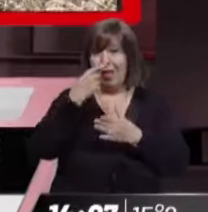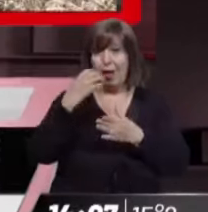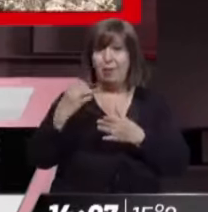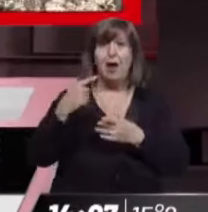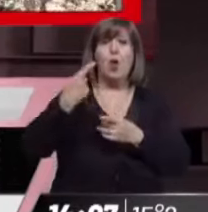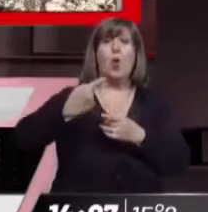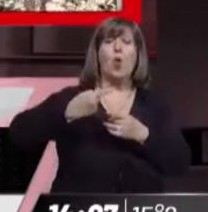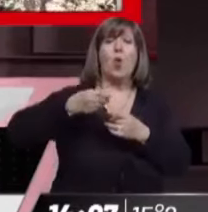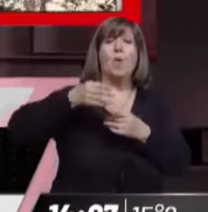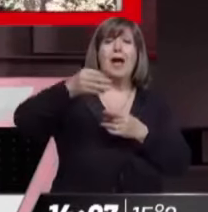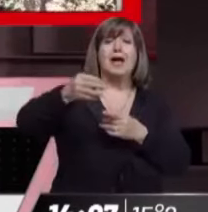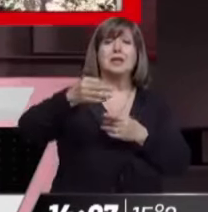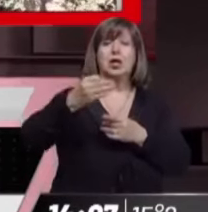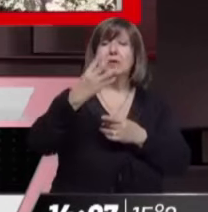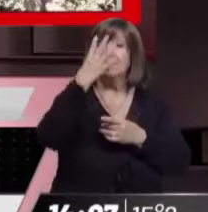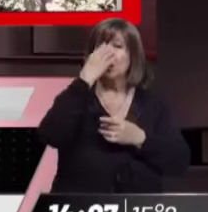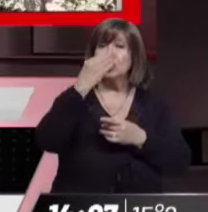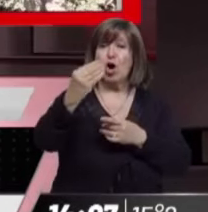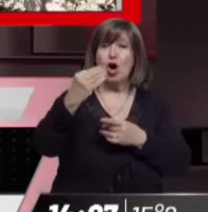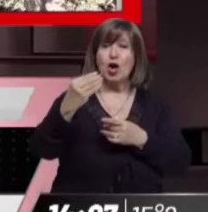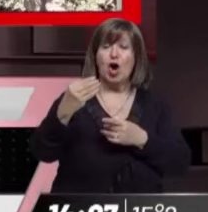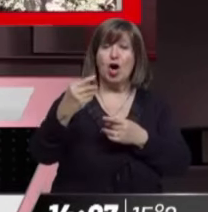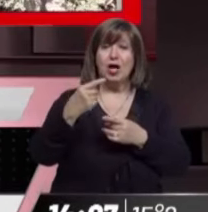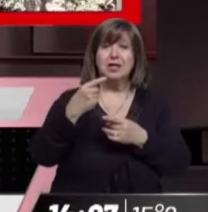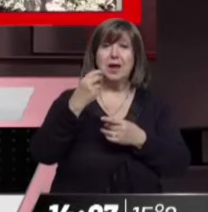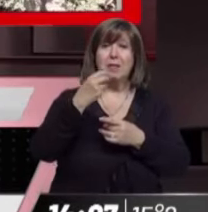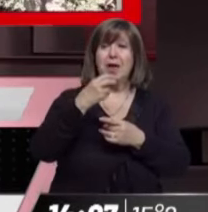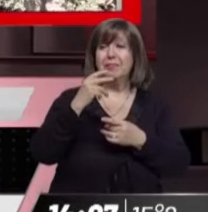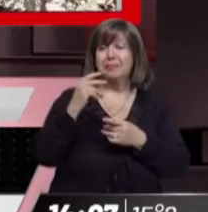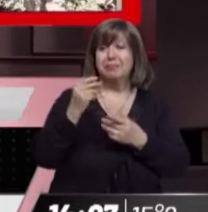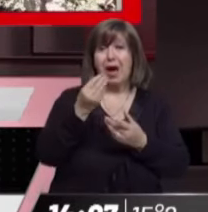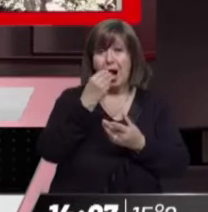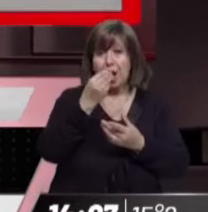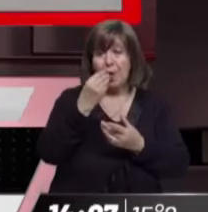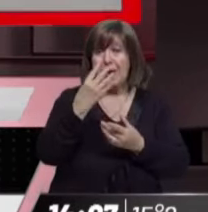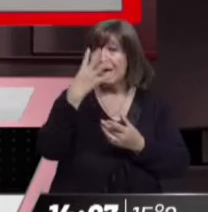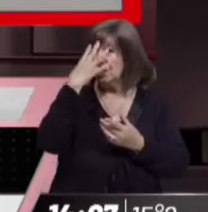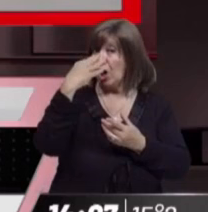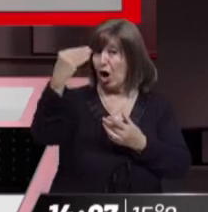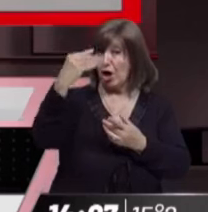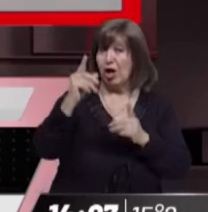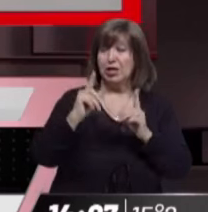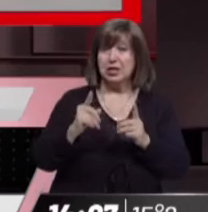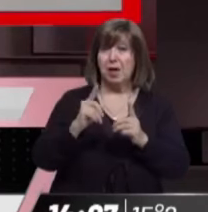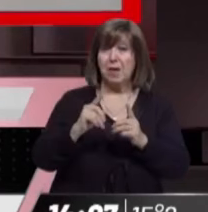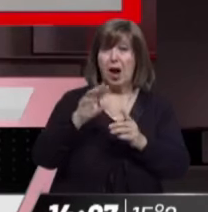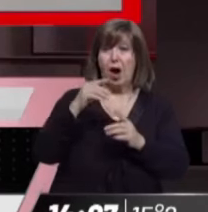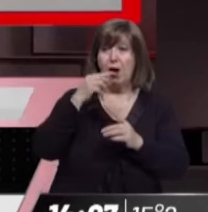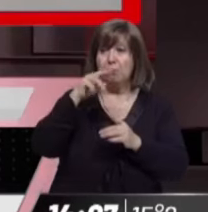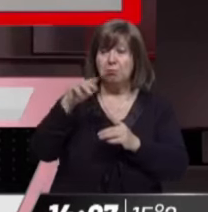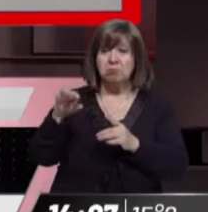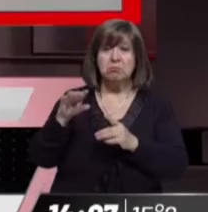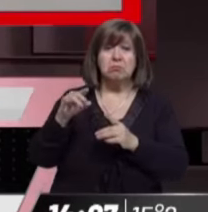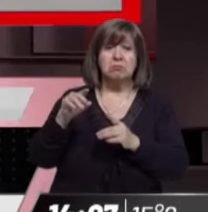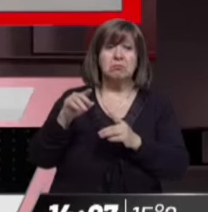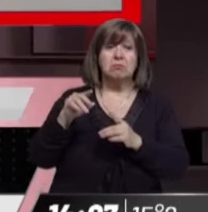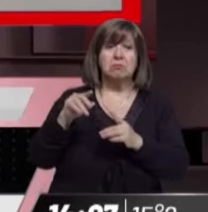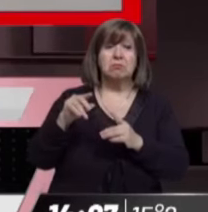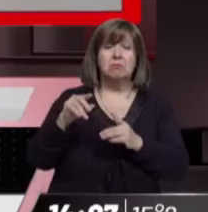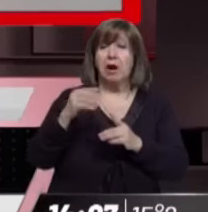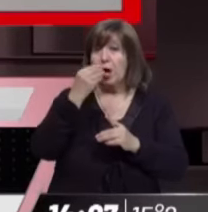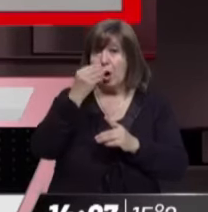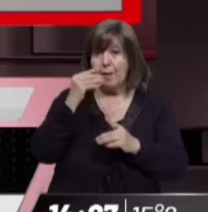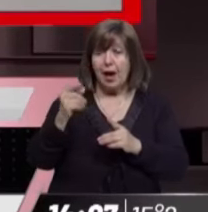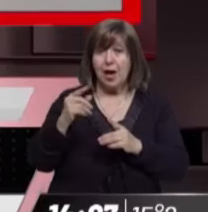un metro, había un zorro que se tiene que haber arrimado a querer comérselo o olerlo, no sabemos,